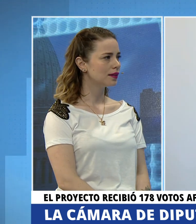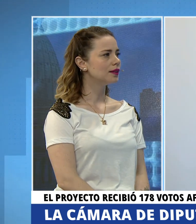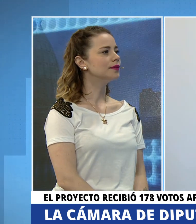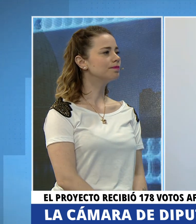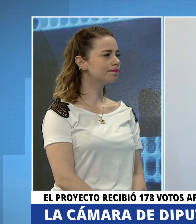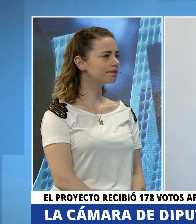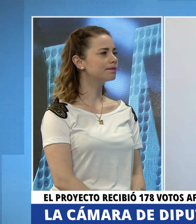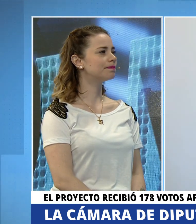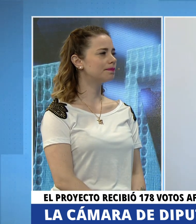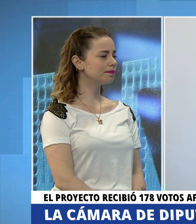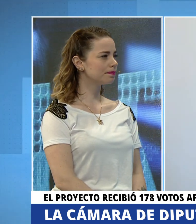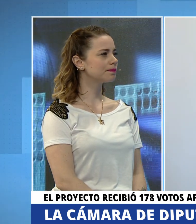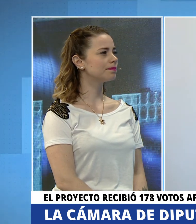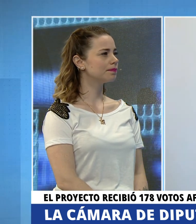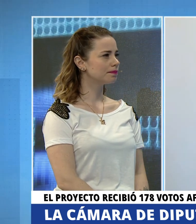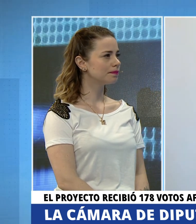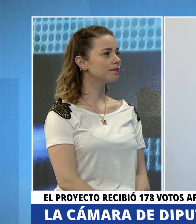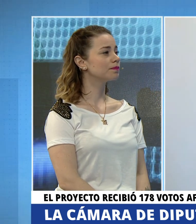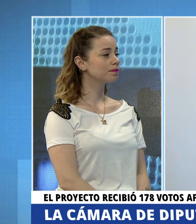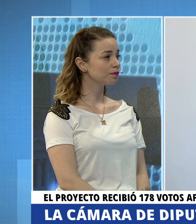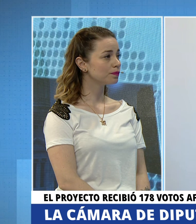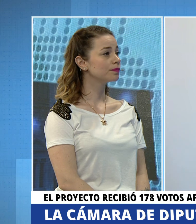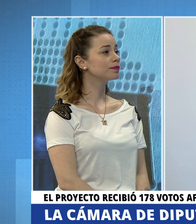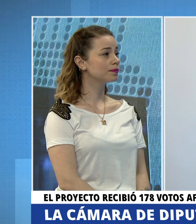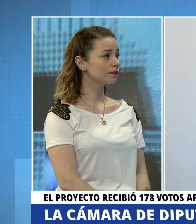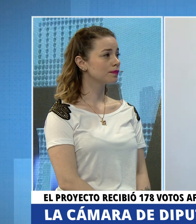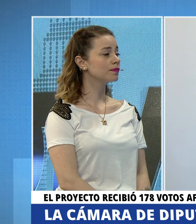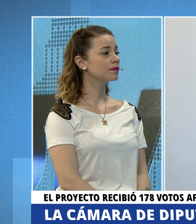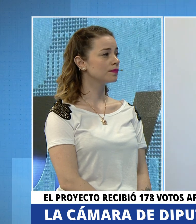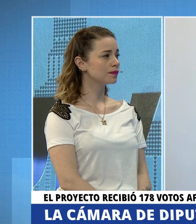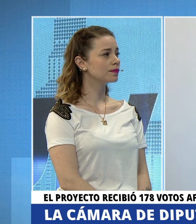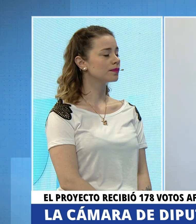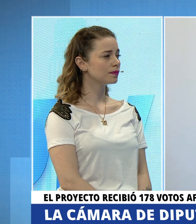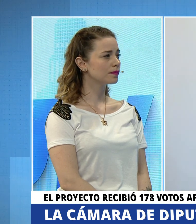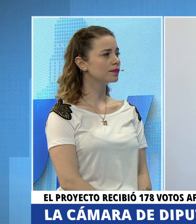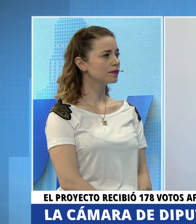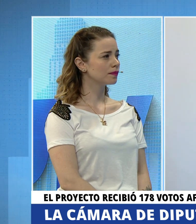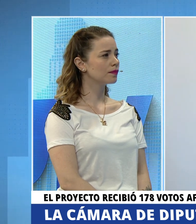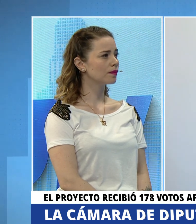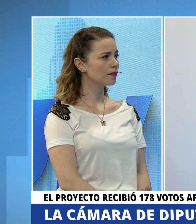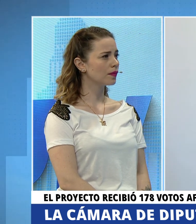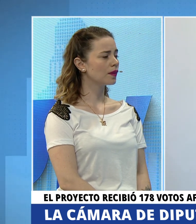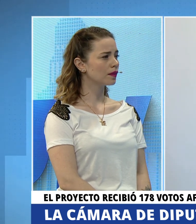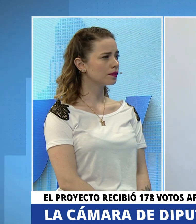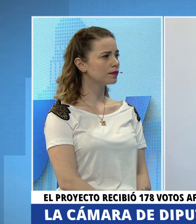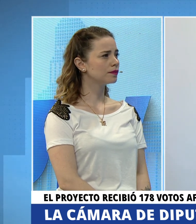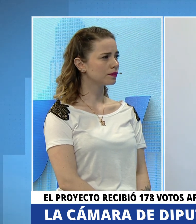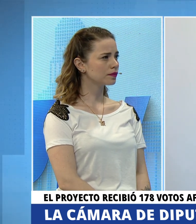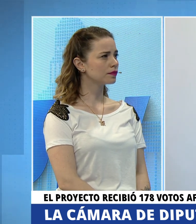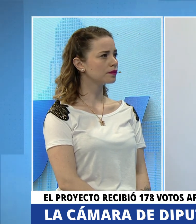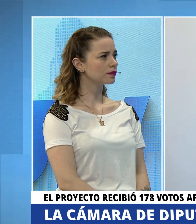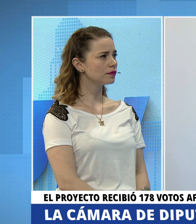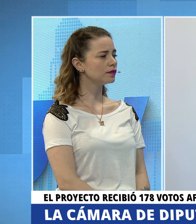el diputado Pablo González, presidente de la Comisión de Asuntos Constitucionales, decía que, por ejemplo, la Secretaría